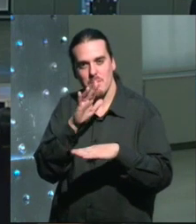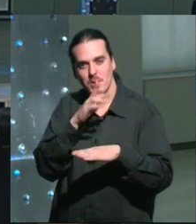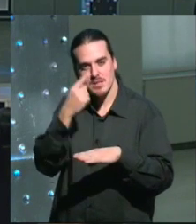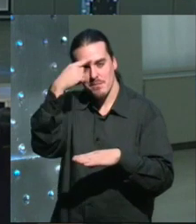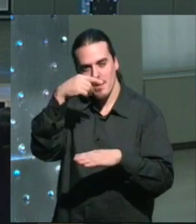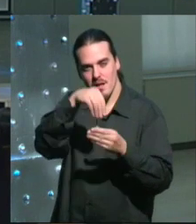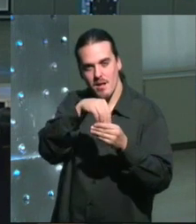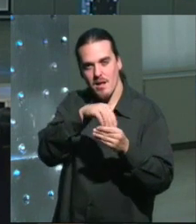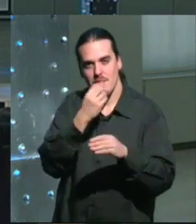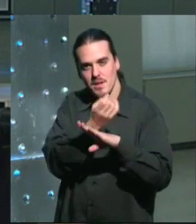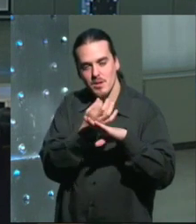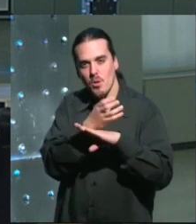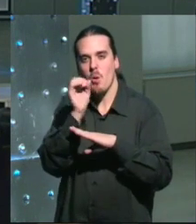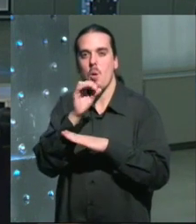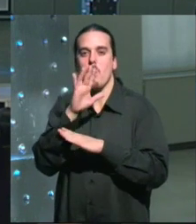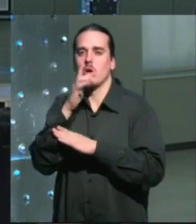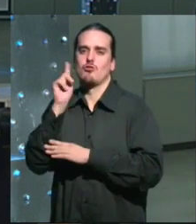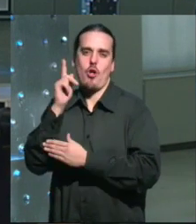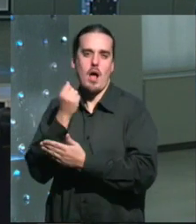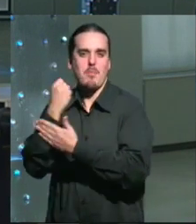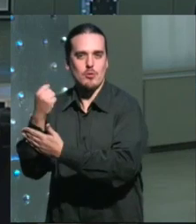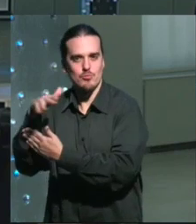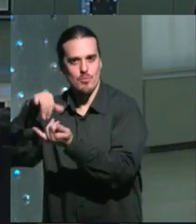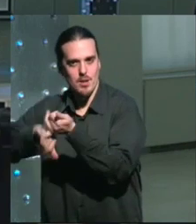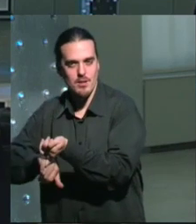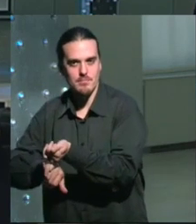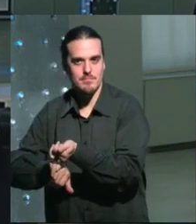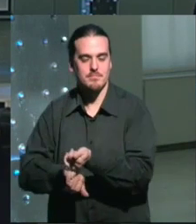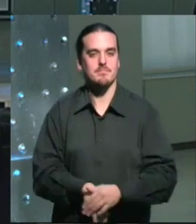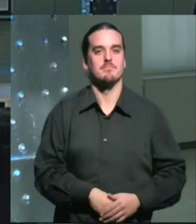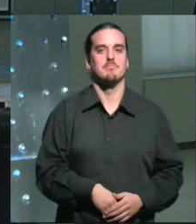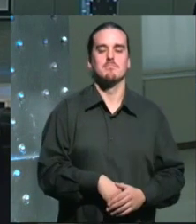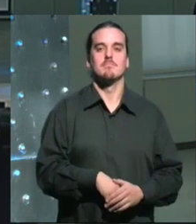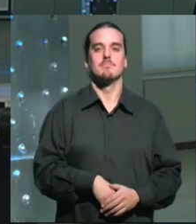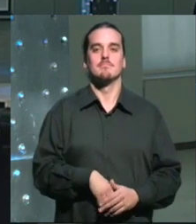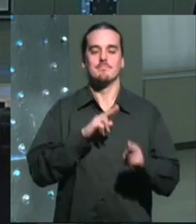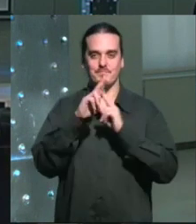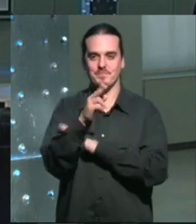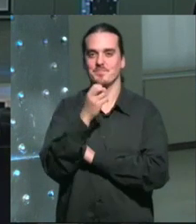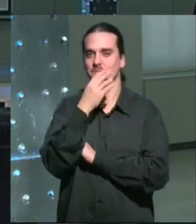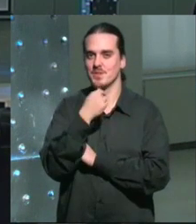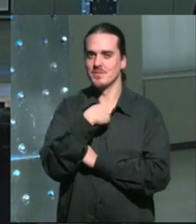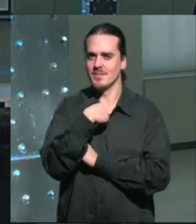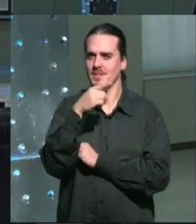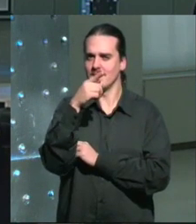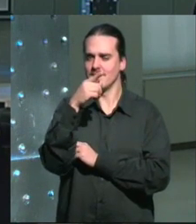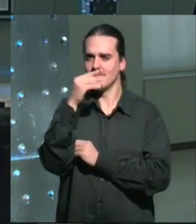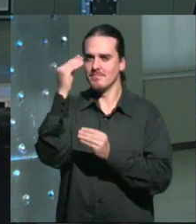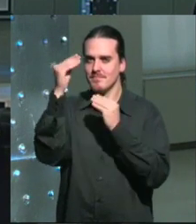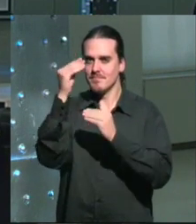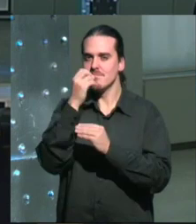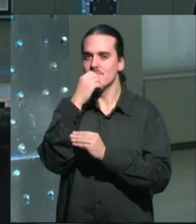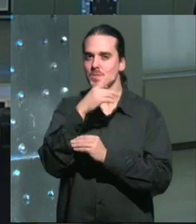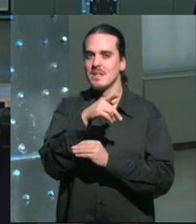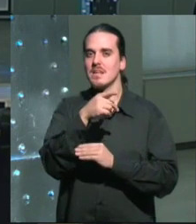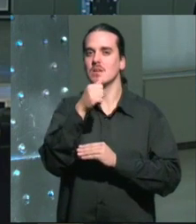8. Gracias. Muy bien. Muy buena reflexión la que haces sobre la importancia de incluir la información en una base de